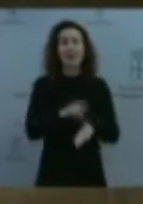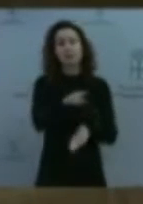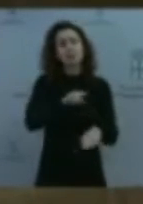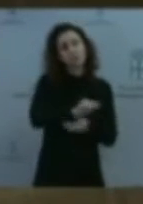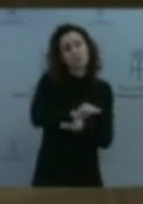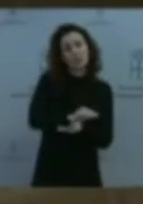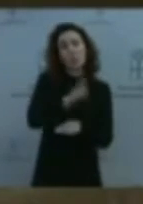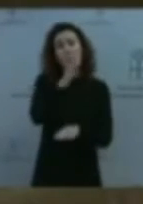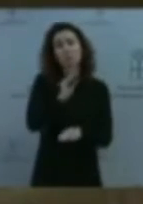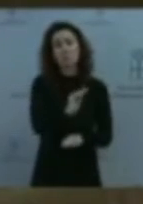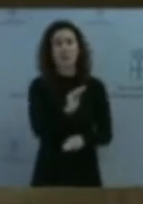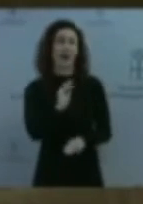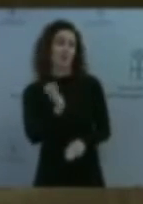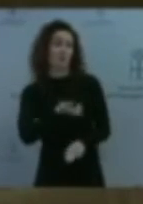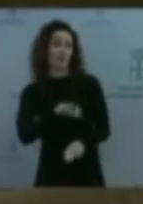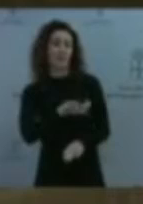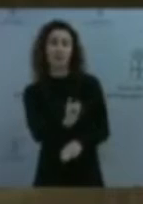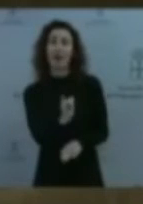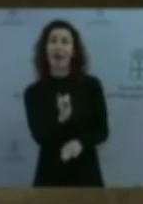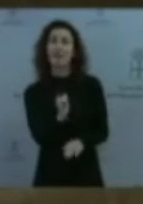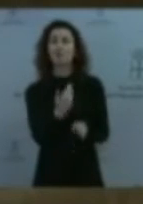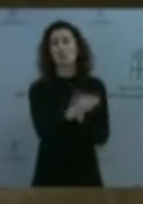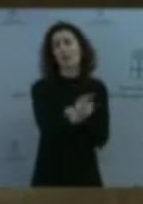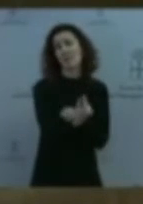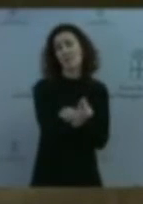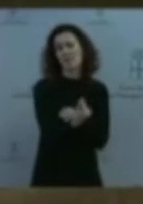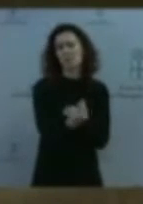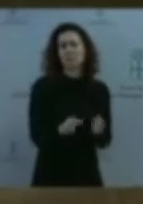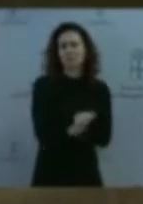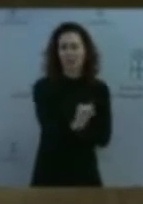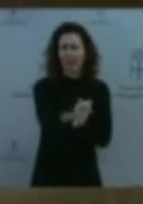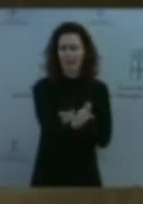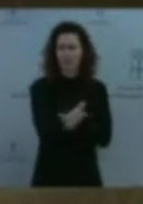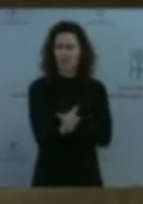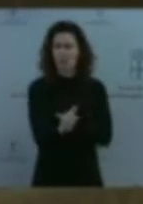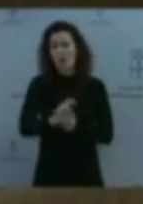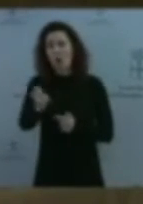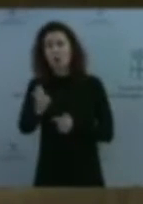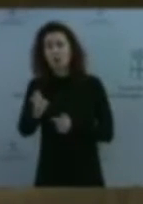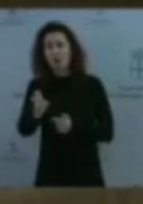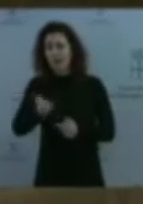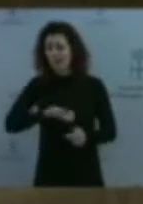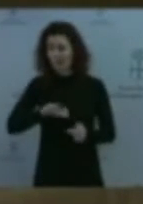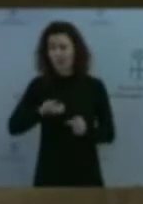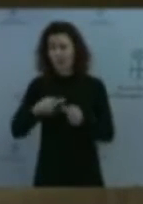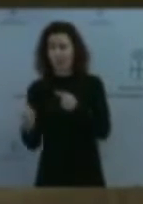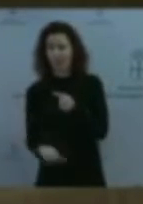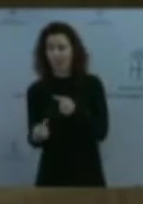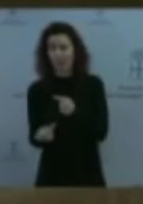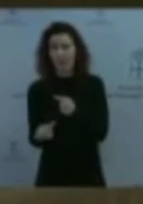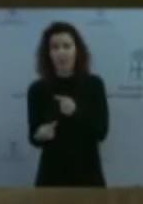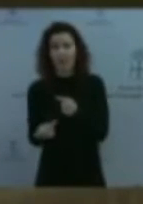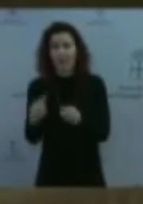de remanente y superávit para implementarlas, y otras personas que, o por mala gestión política, o por pérdida de población, o por